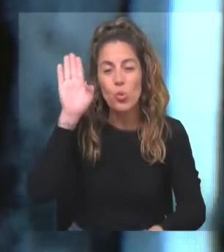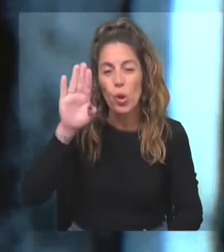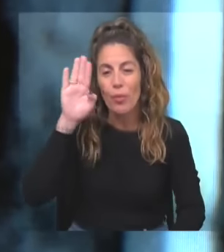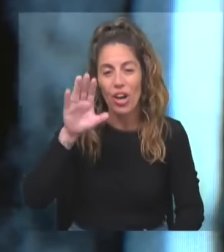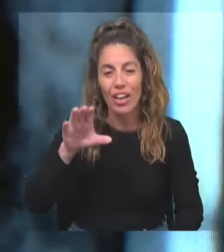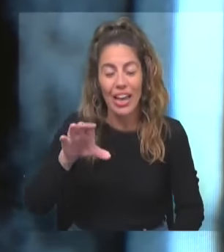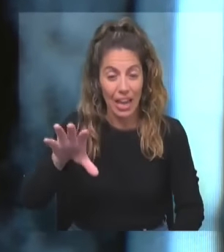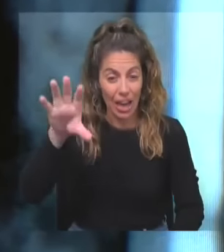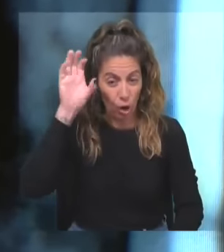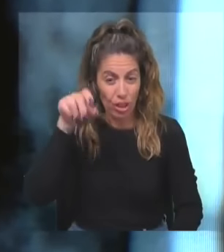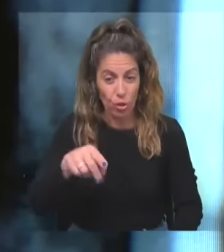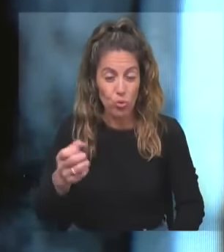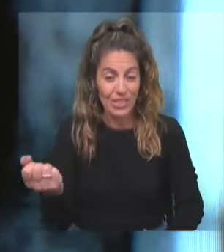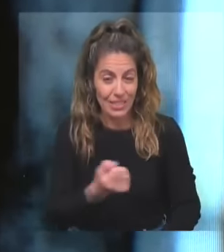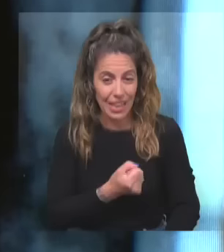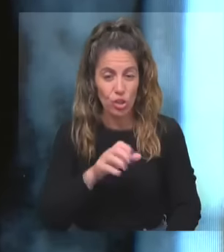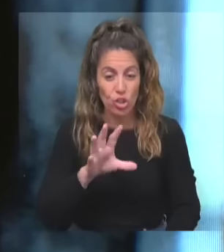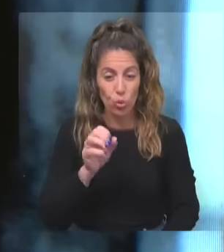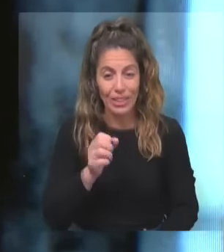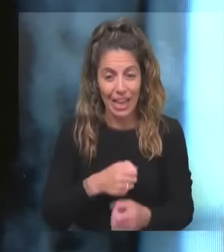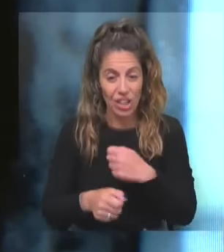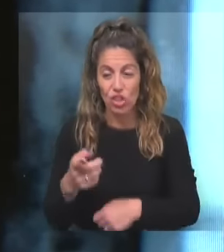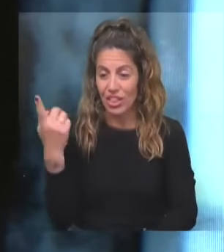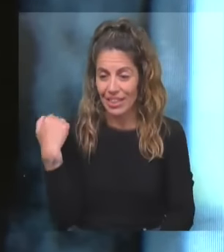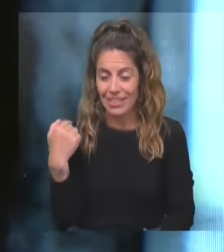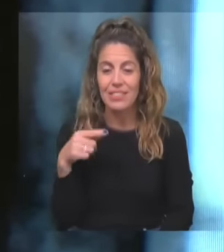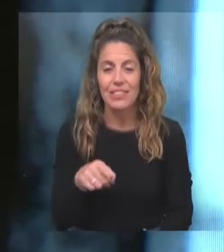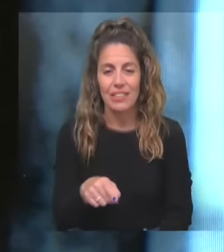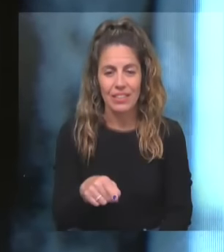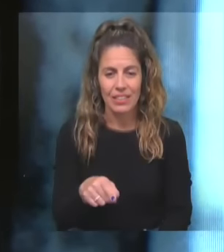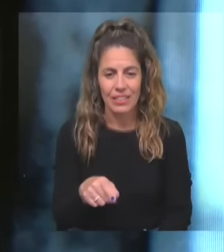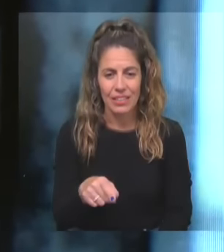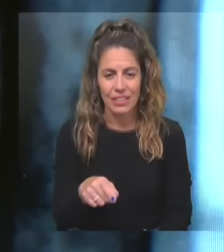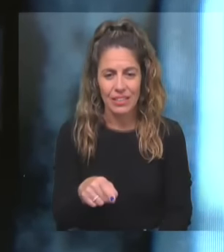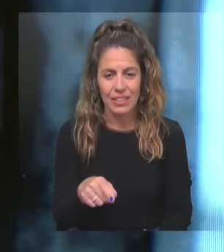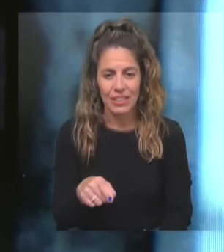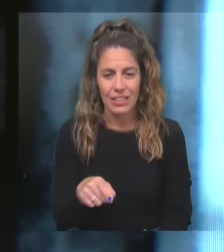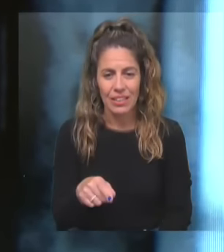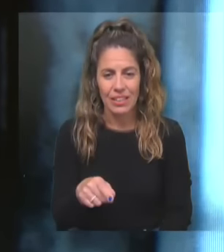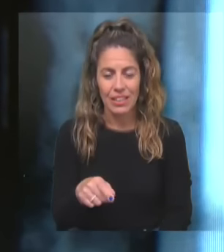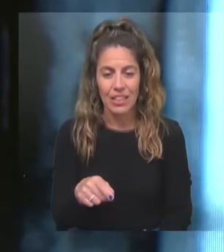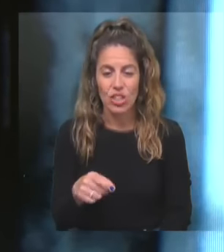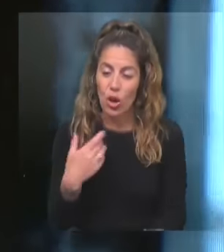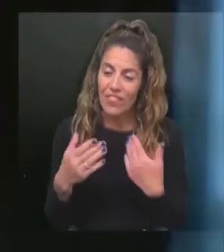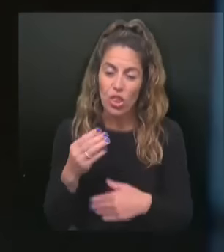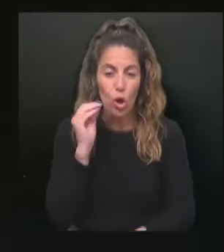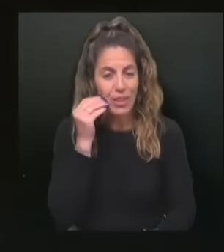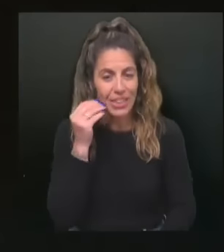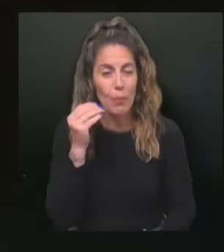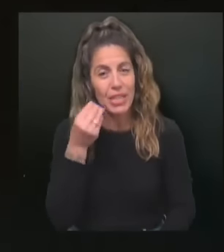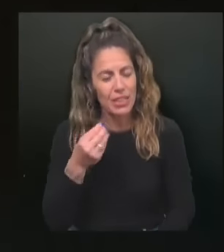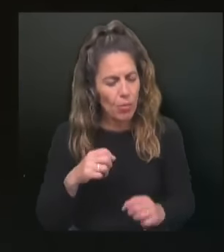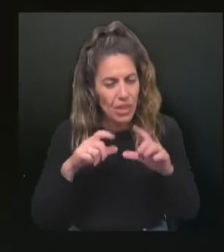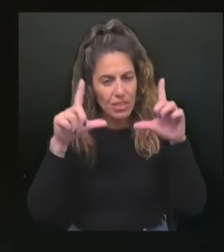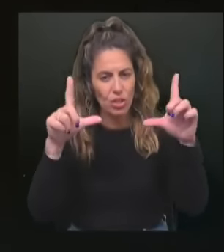recordando su asesinato hace 50 años. Y la atención que prestaba, y me dice, ¿cuál fue el final?